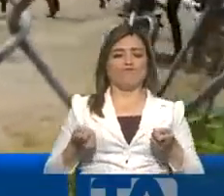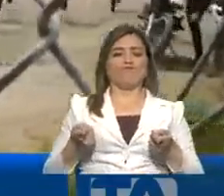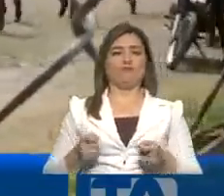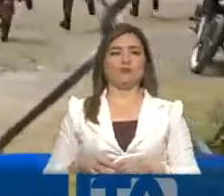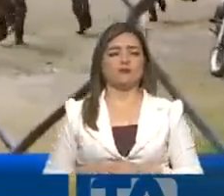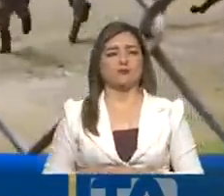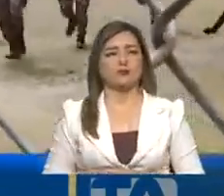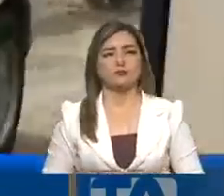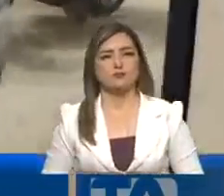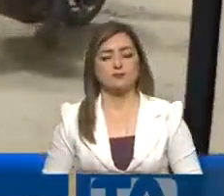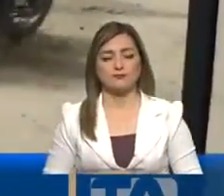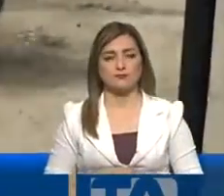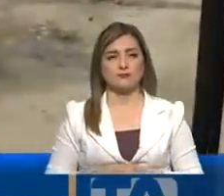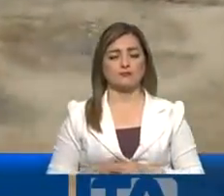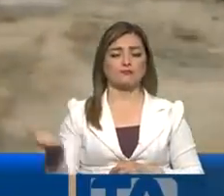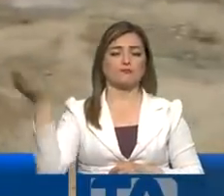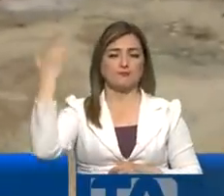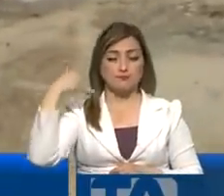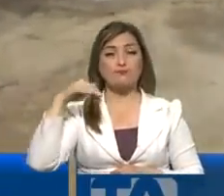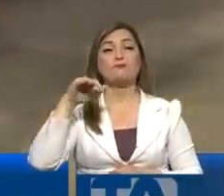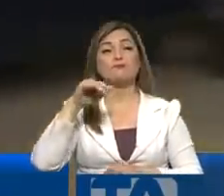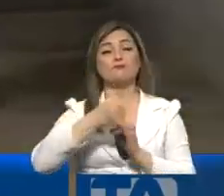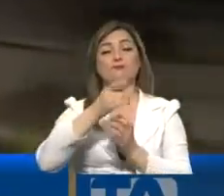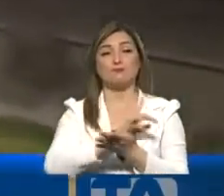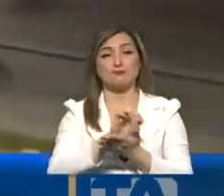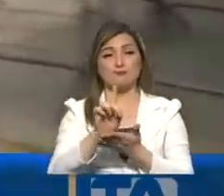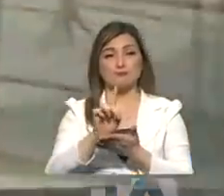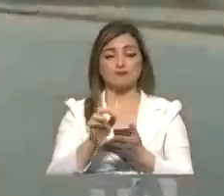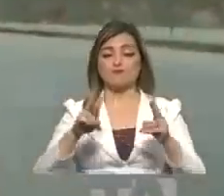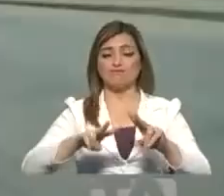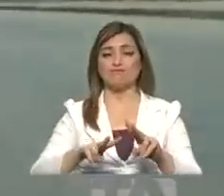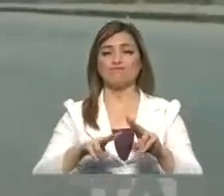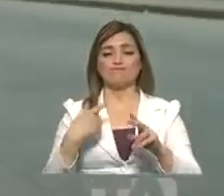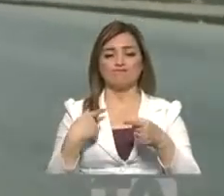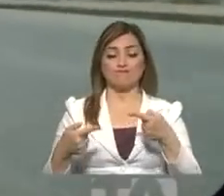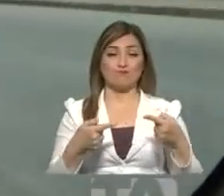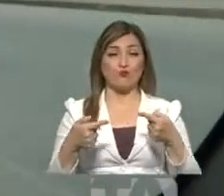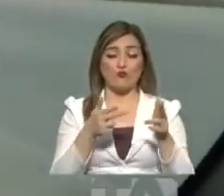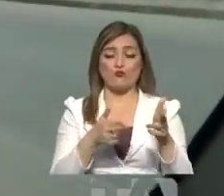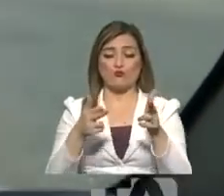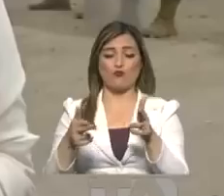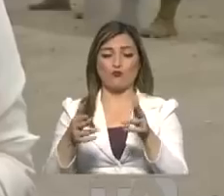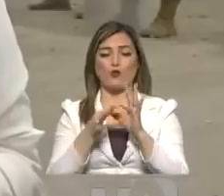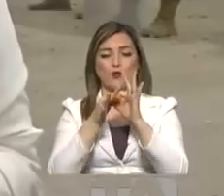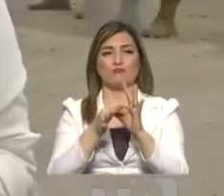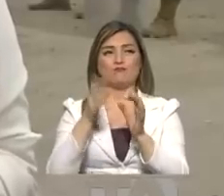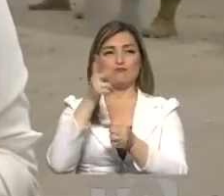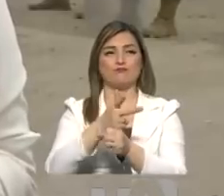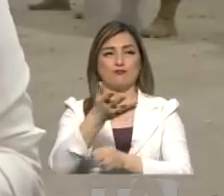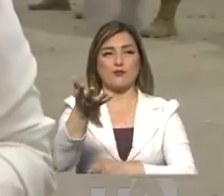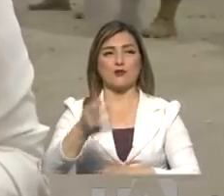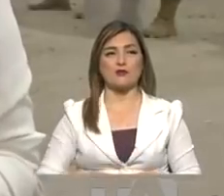Todo esto se suma a los incidentes que también se registraron este fin de semana aquí en la penitenciaría del litoral. Nuestro compañero Carlos Zapota ha preparado un